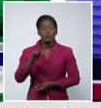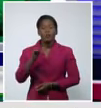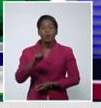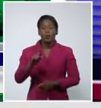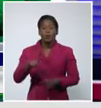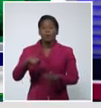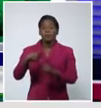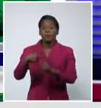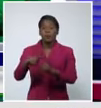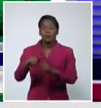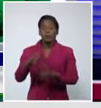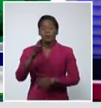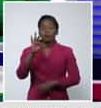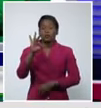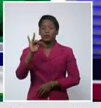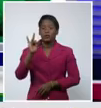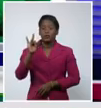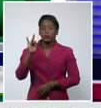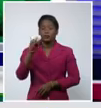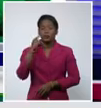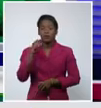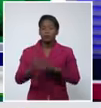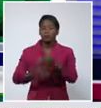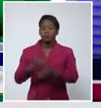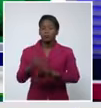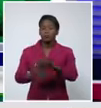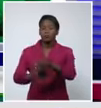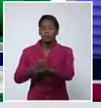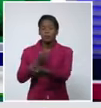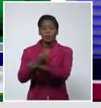riesgo en la evolución de estos pacientes.